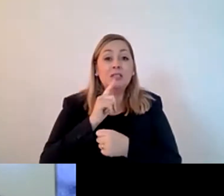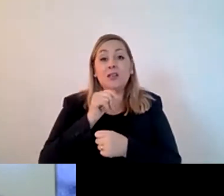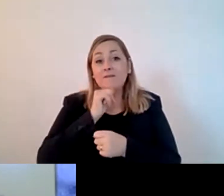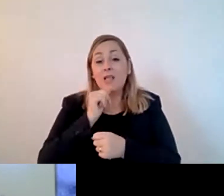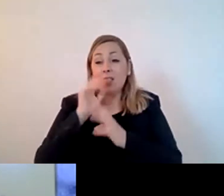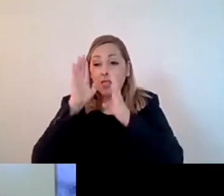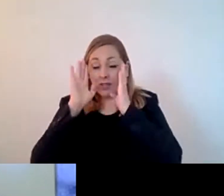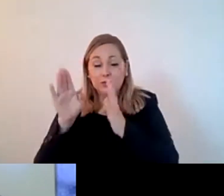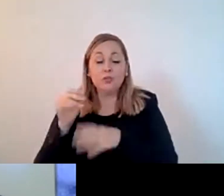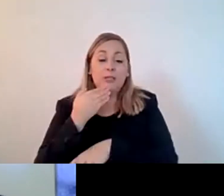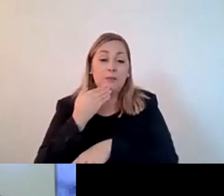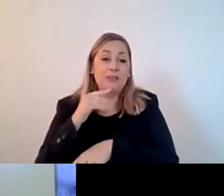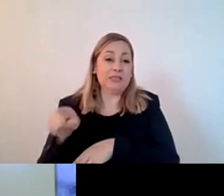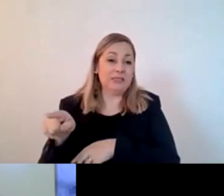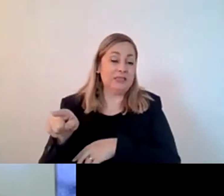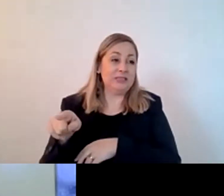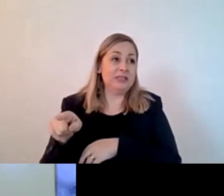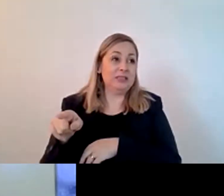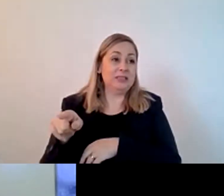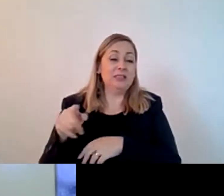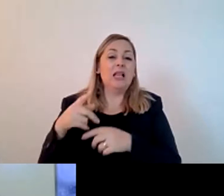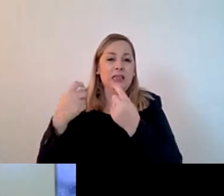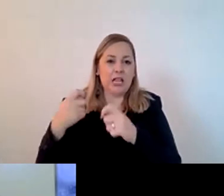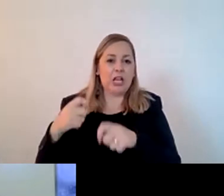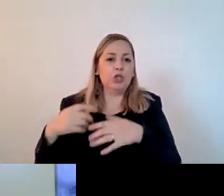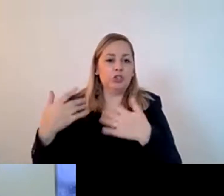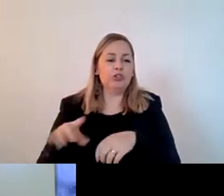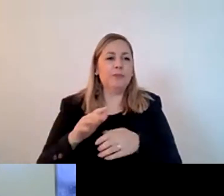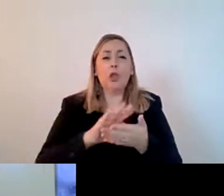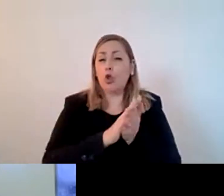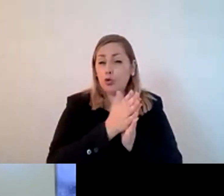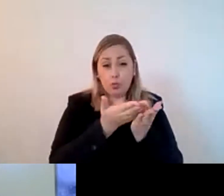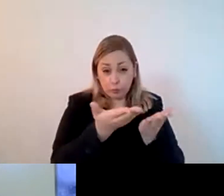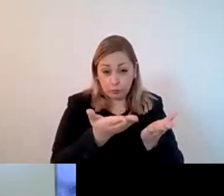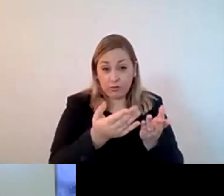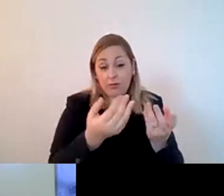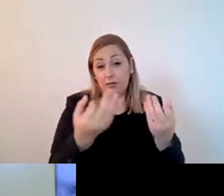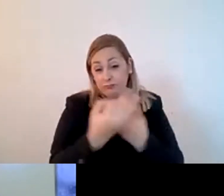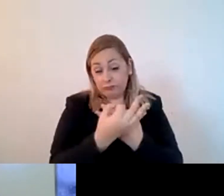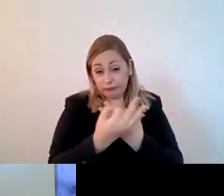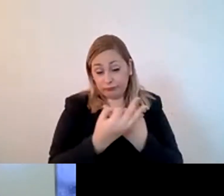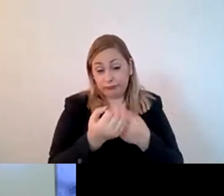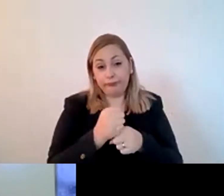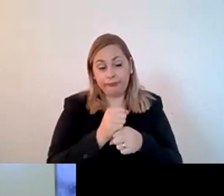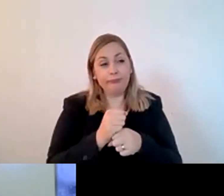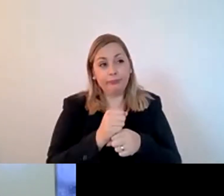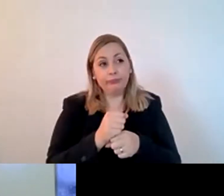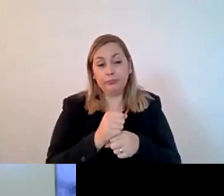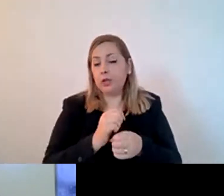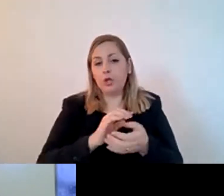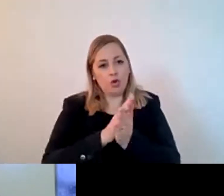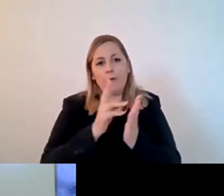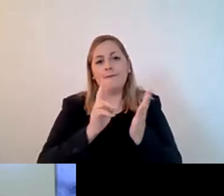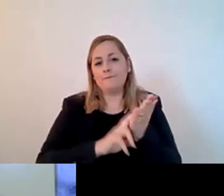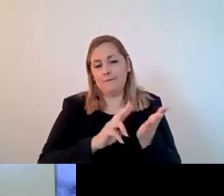atencional y él está diagnosticado. Y todo lo que usted estaba diciendo es totalmente